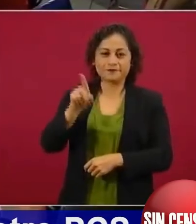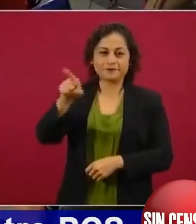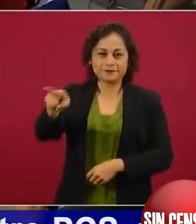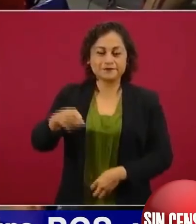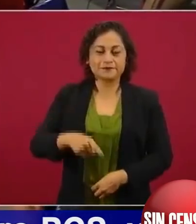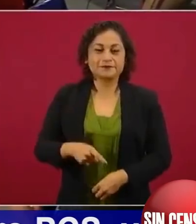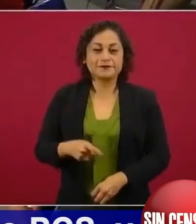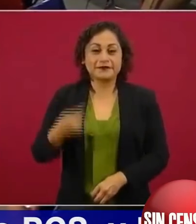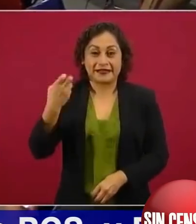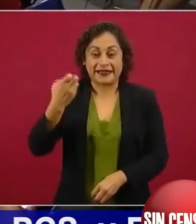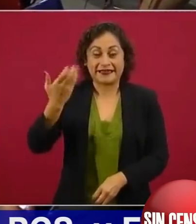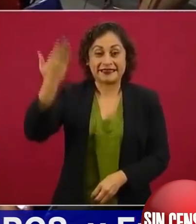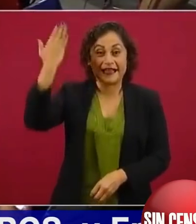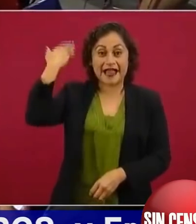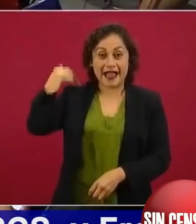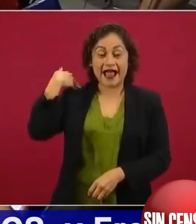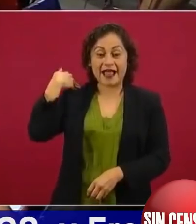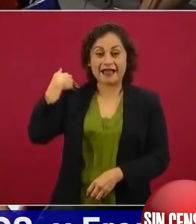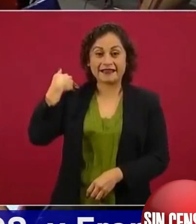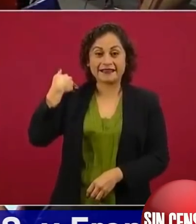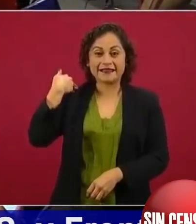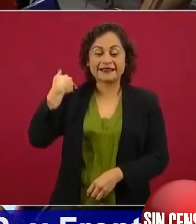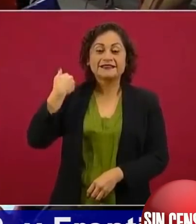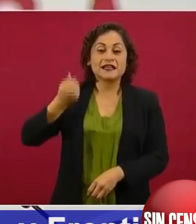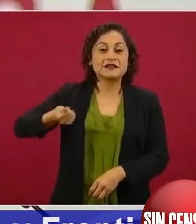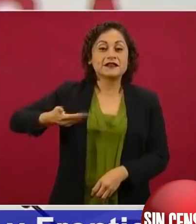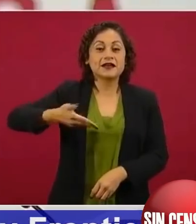la cargada.